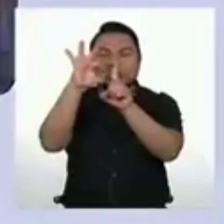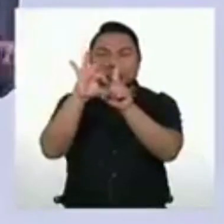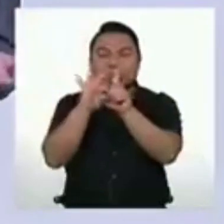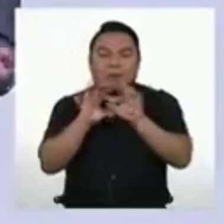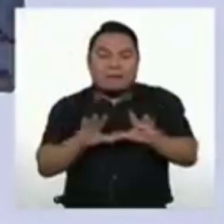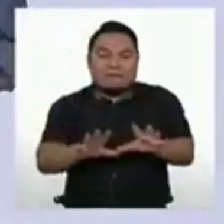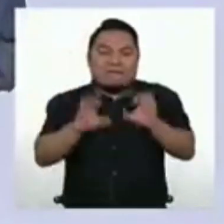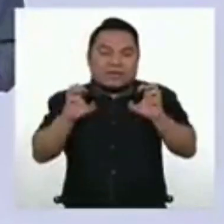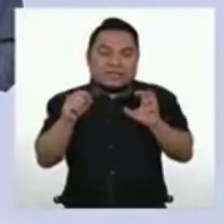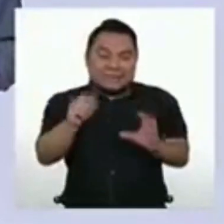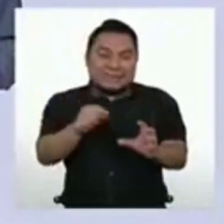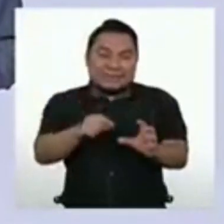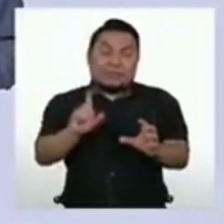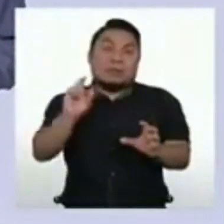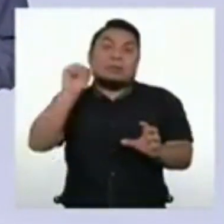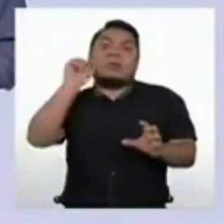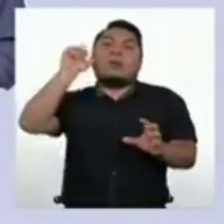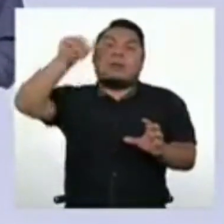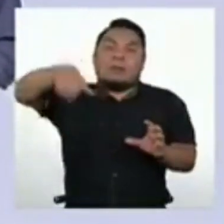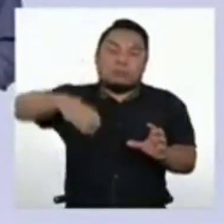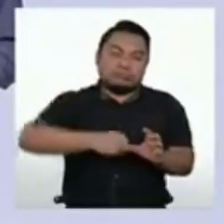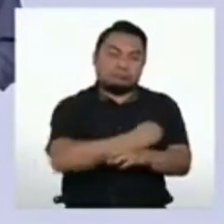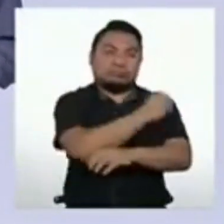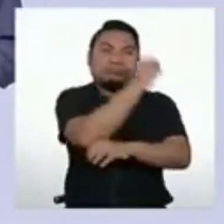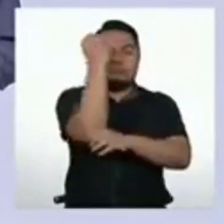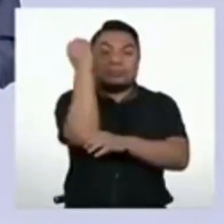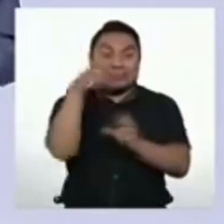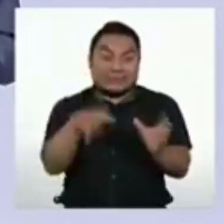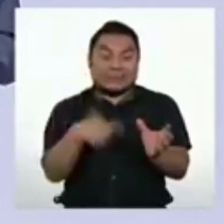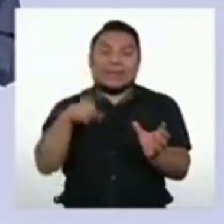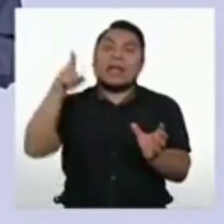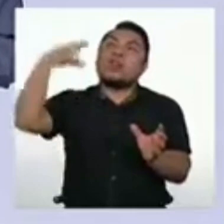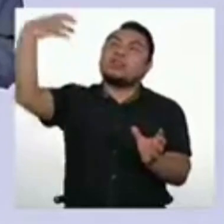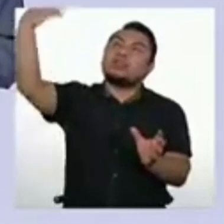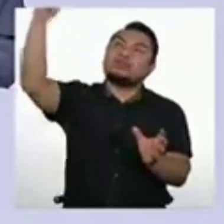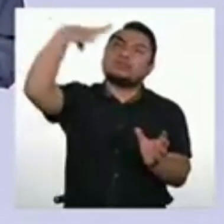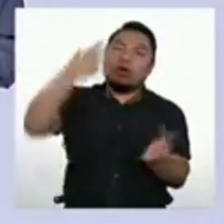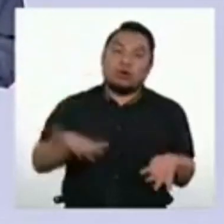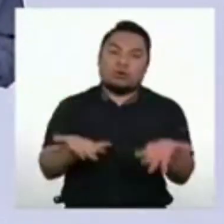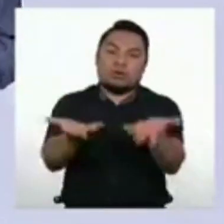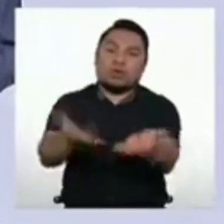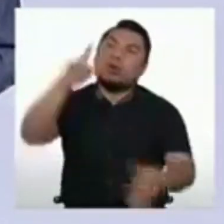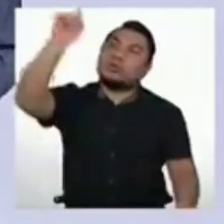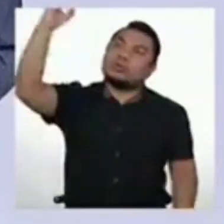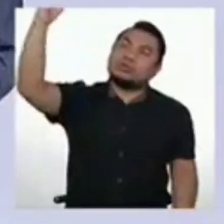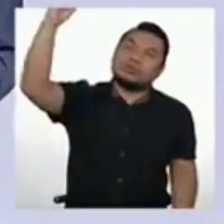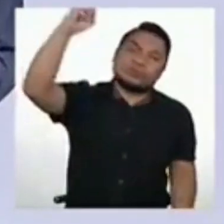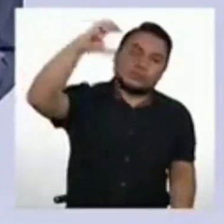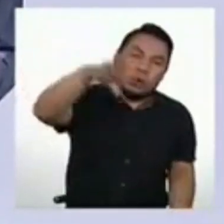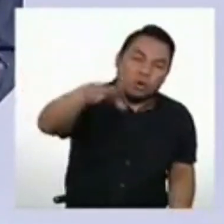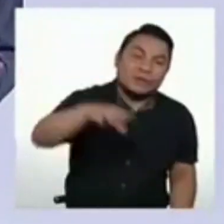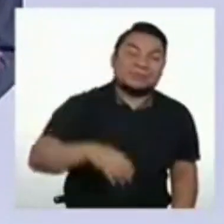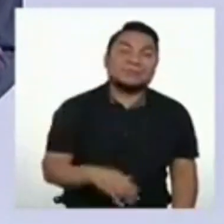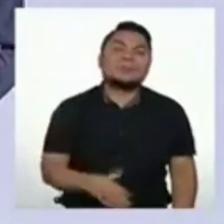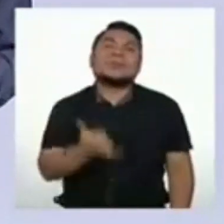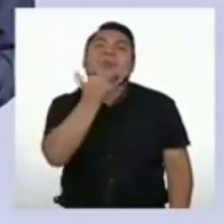drásticamente. Luego, al día siguiente, los pobladores ponen las papas bajo el sol. ¿Qué pasa cuando